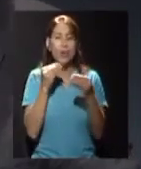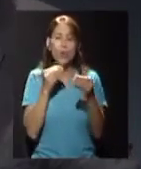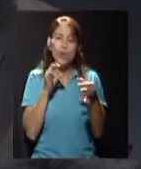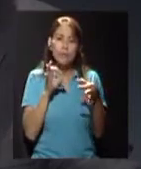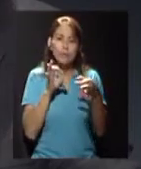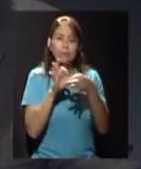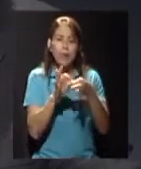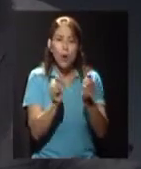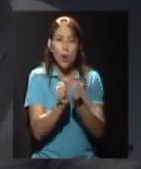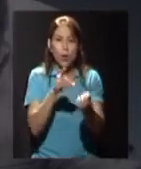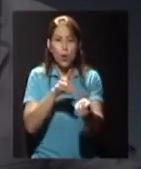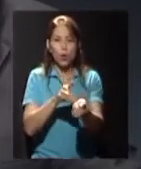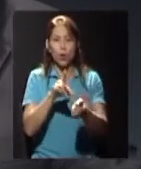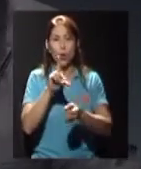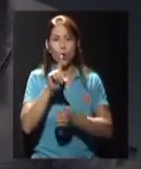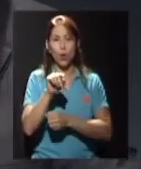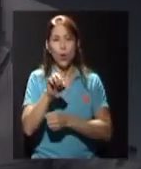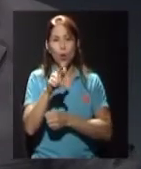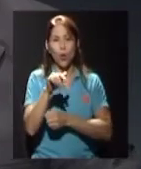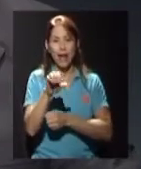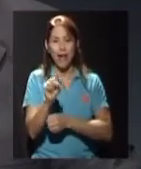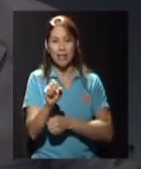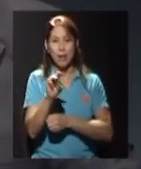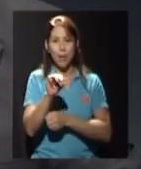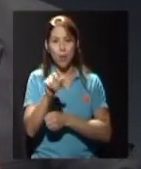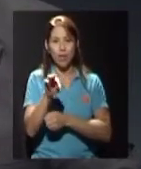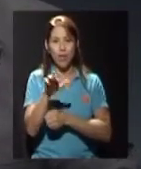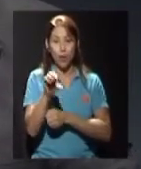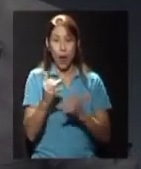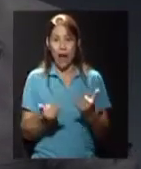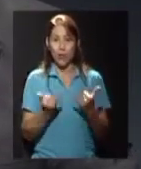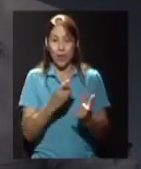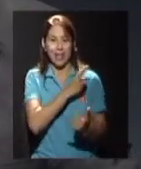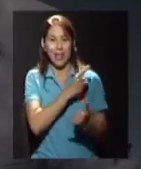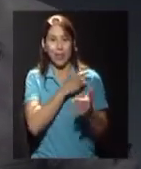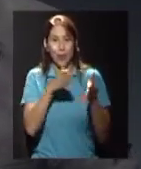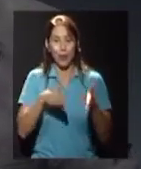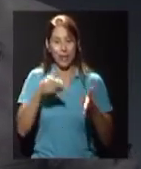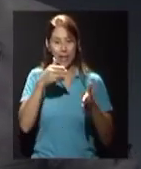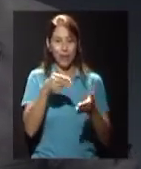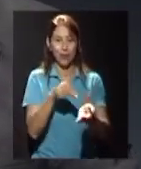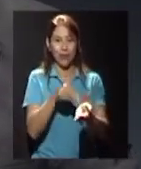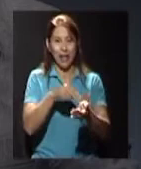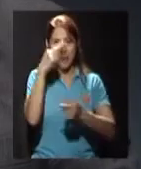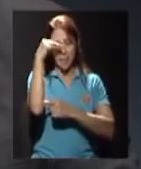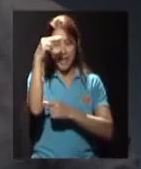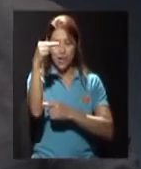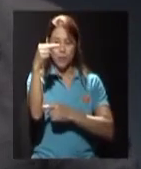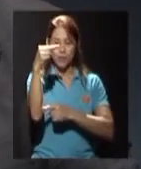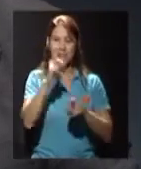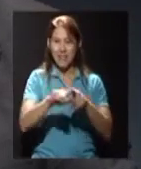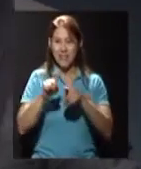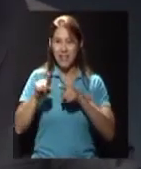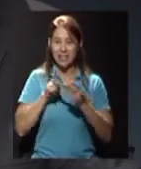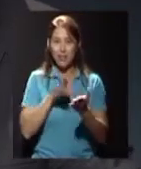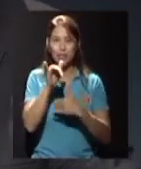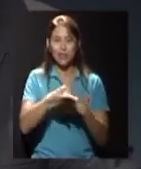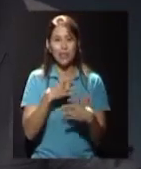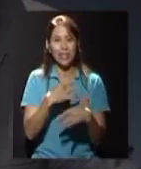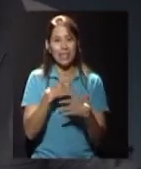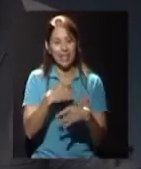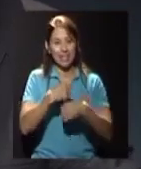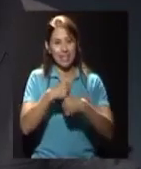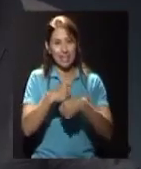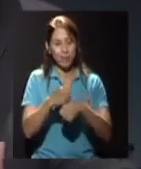actual director del hospital méxico con quien desarrollamos una serie de proyectos muy interesantes considero yo en